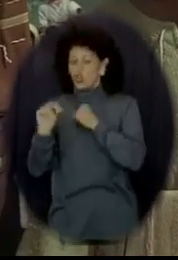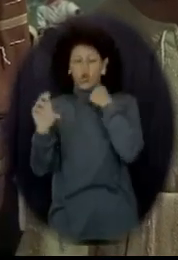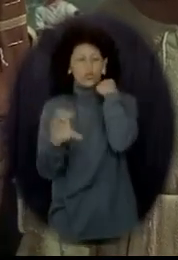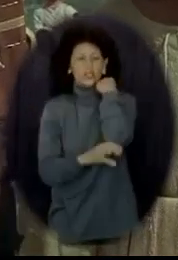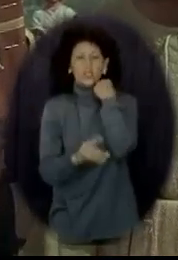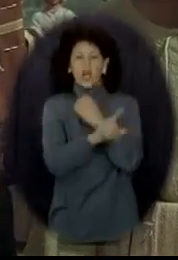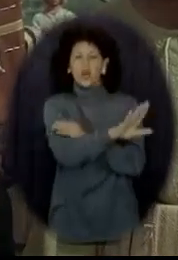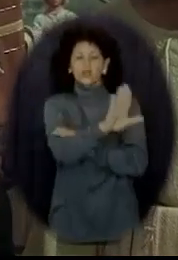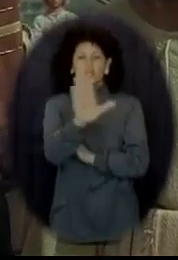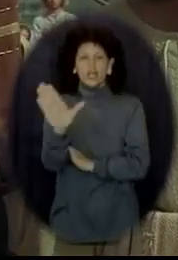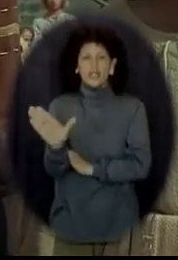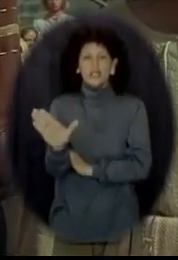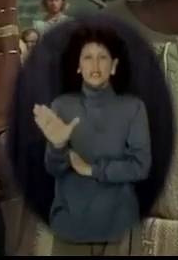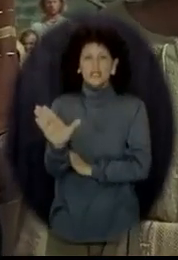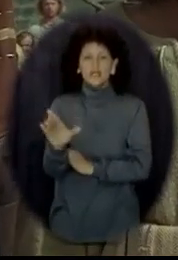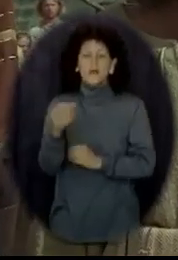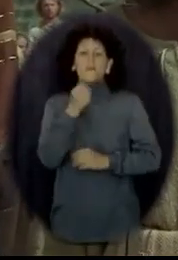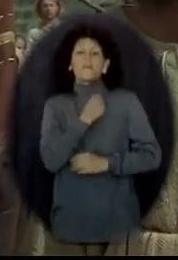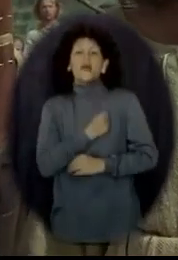los condenará.